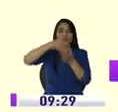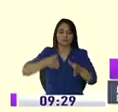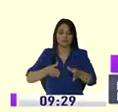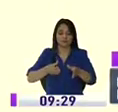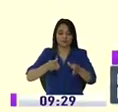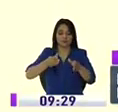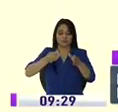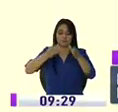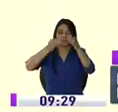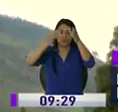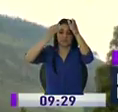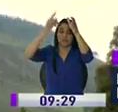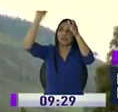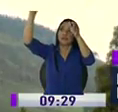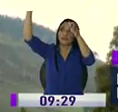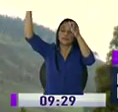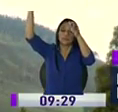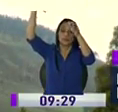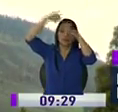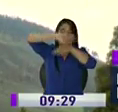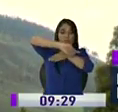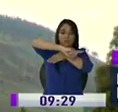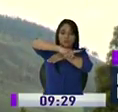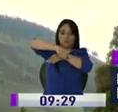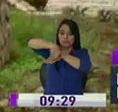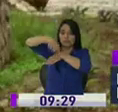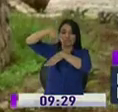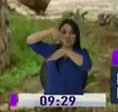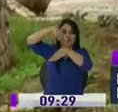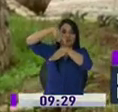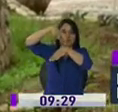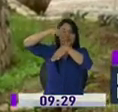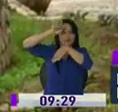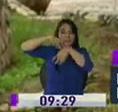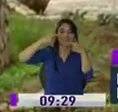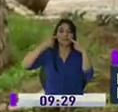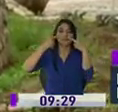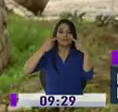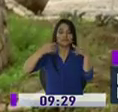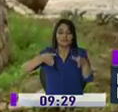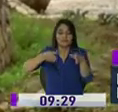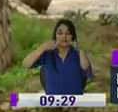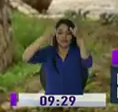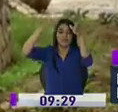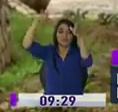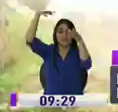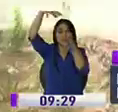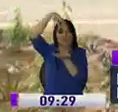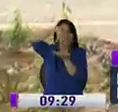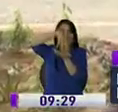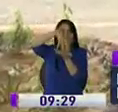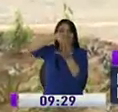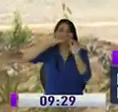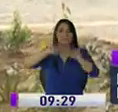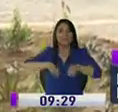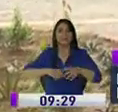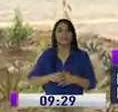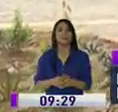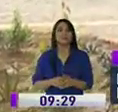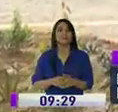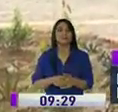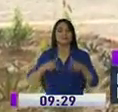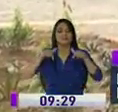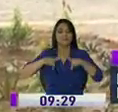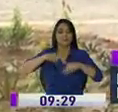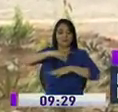ayudada por el Inti, marca con su sombra el tiempo. Este es el reloj de sol de Cayambe. Bueno, aquí estamos justamente en el